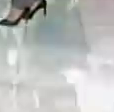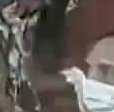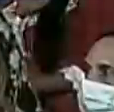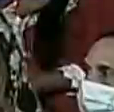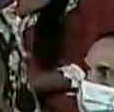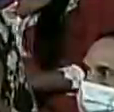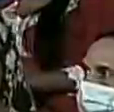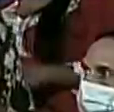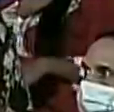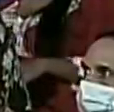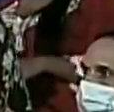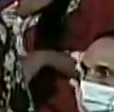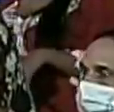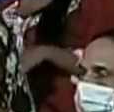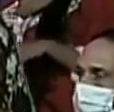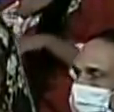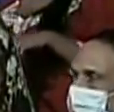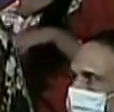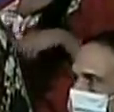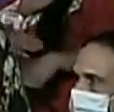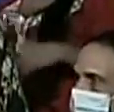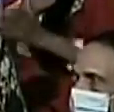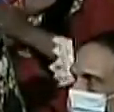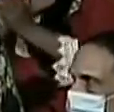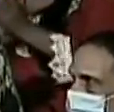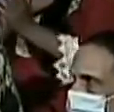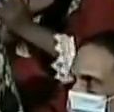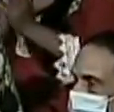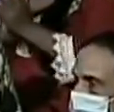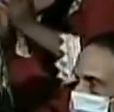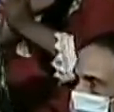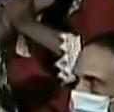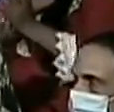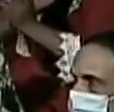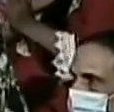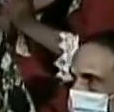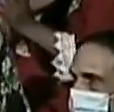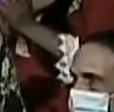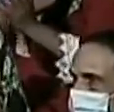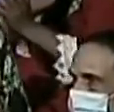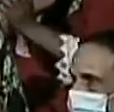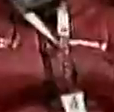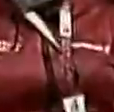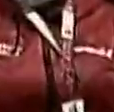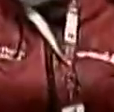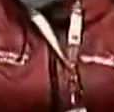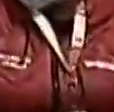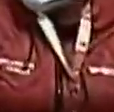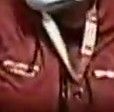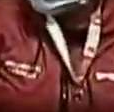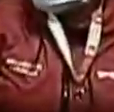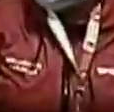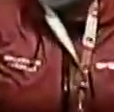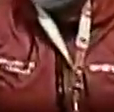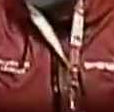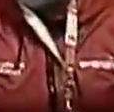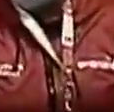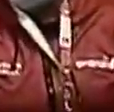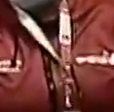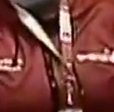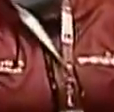Así es, Barry. Buenas tardes para ti y para toda la audiencia que esta hora sintoniza Venezolana de Televisión. Nosotros establecemos el contacto informativo desde el